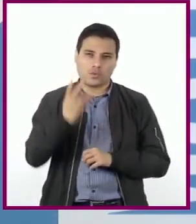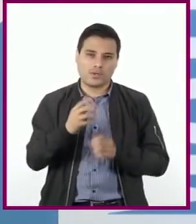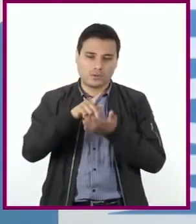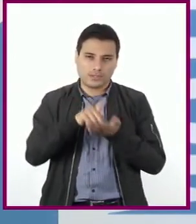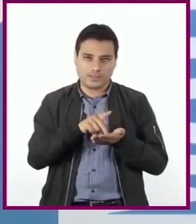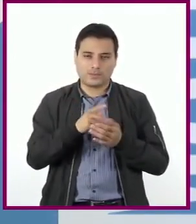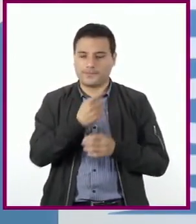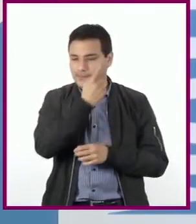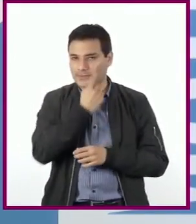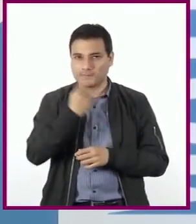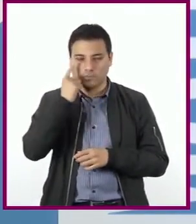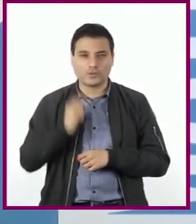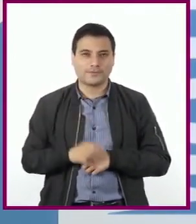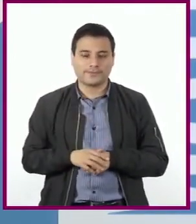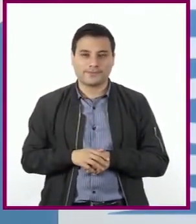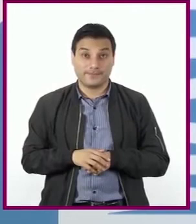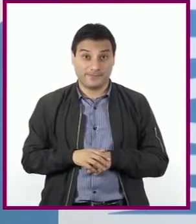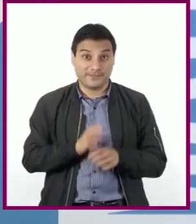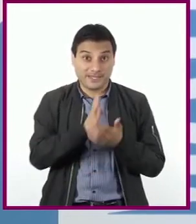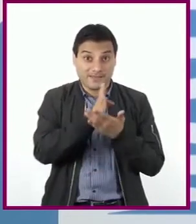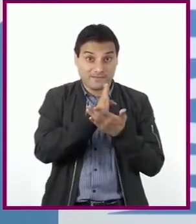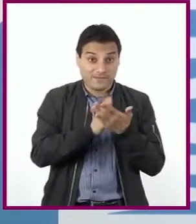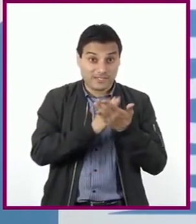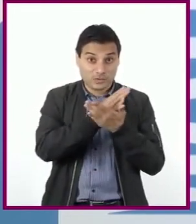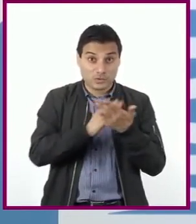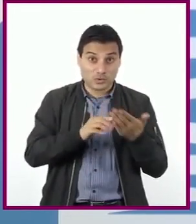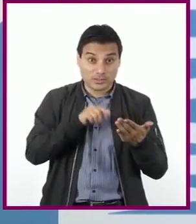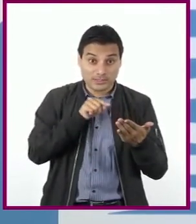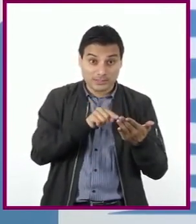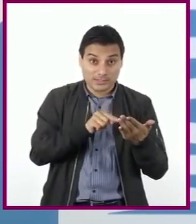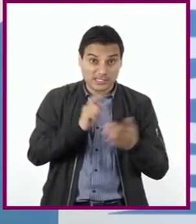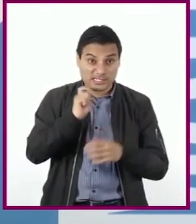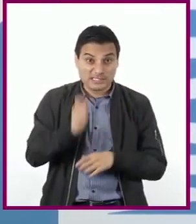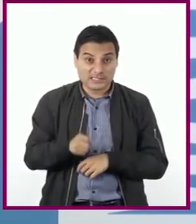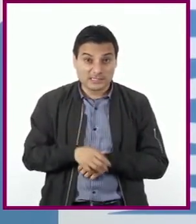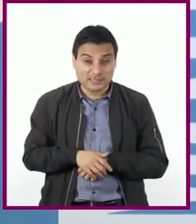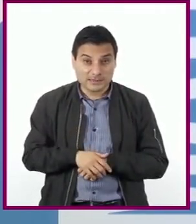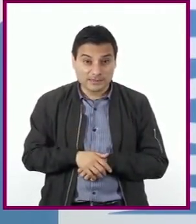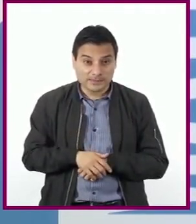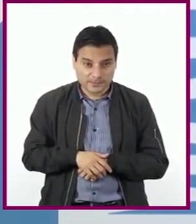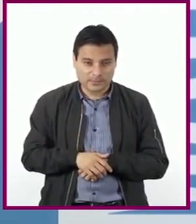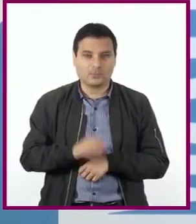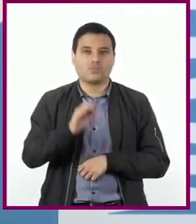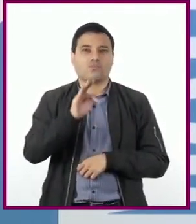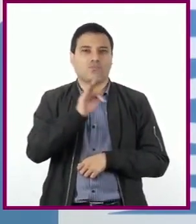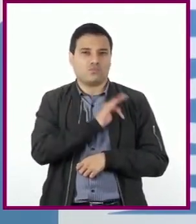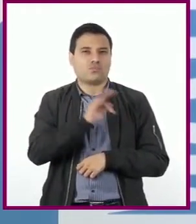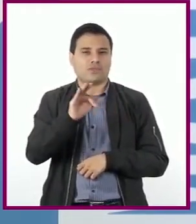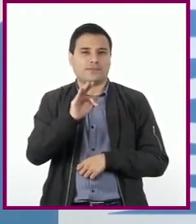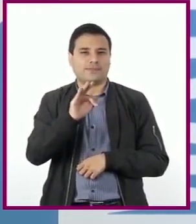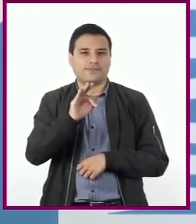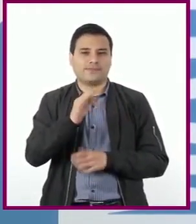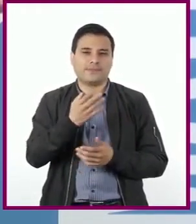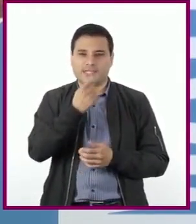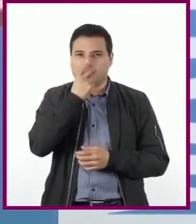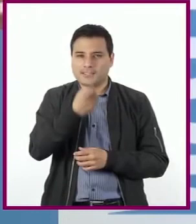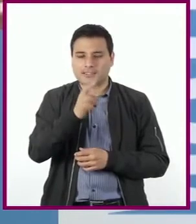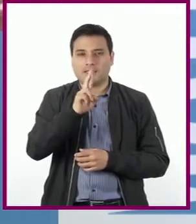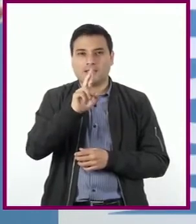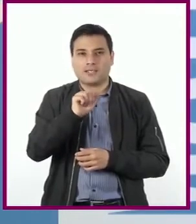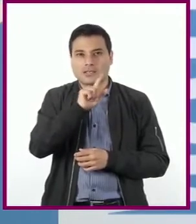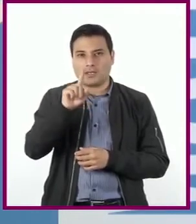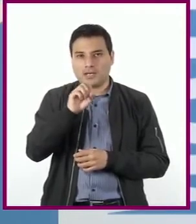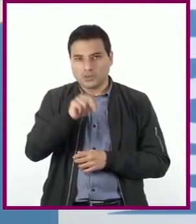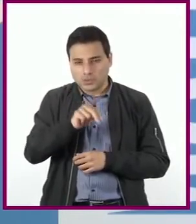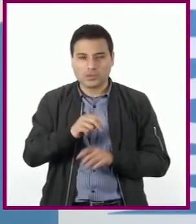de cebolla. Una fracción puede significar y representar una porción de algo, una razón o una